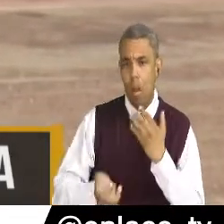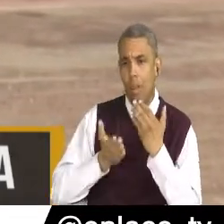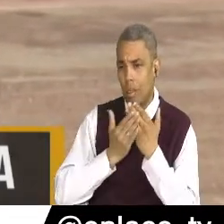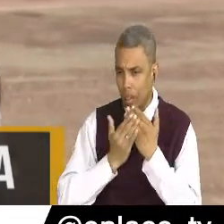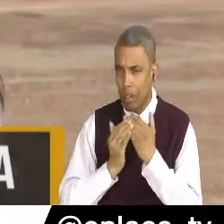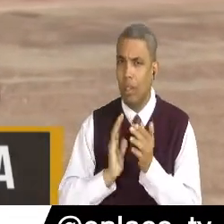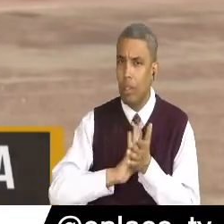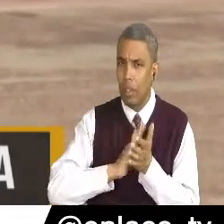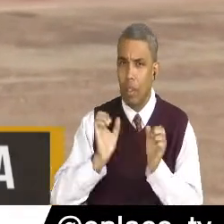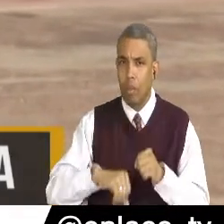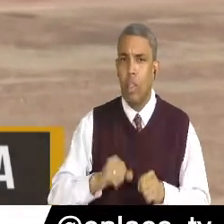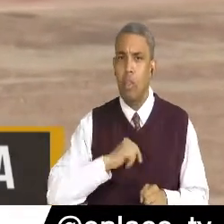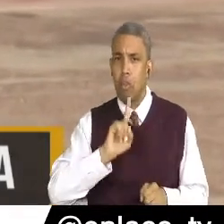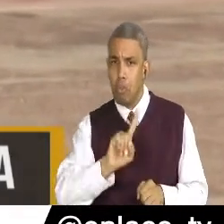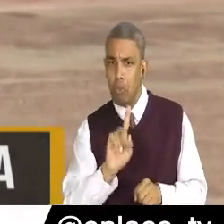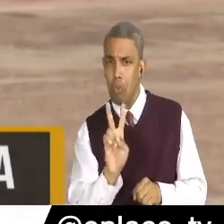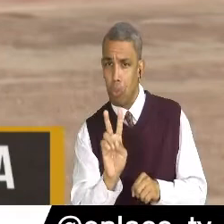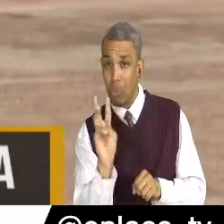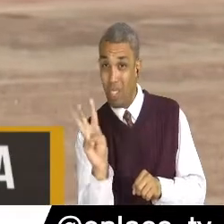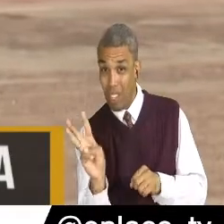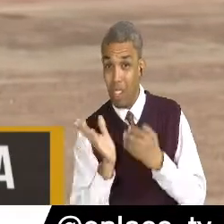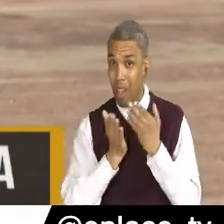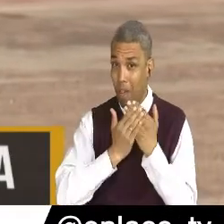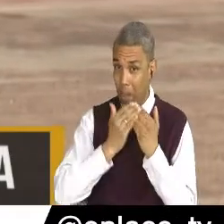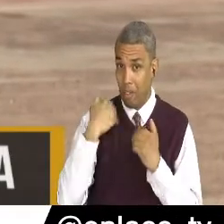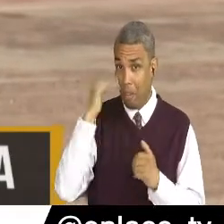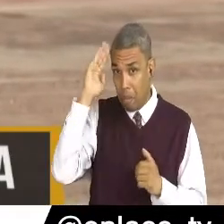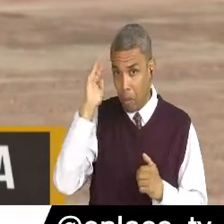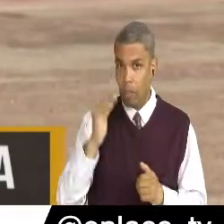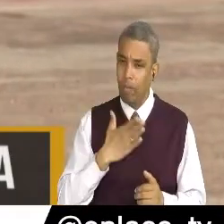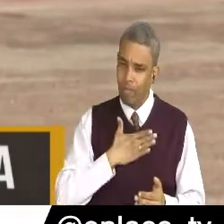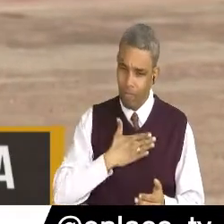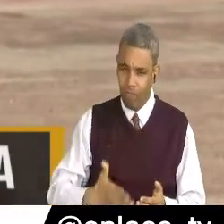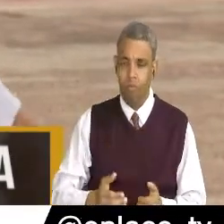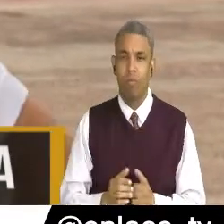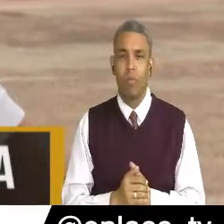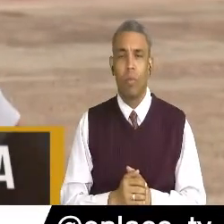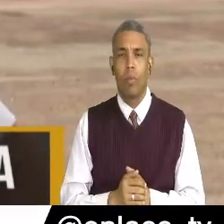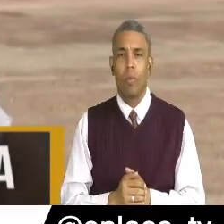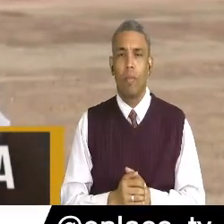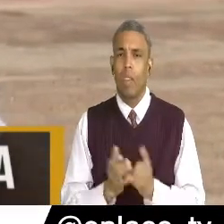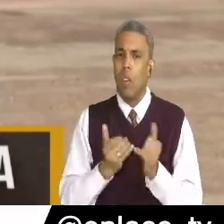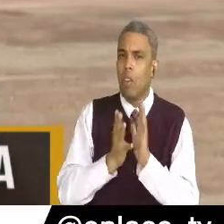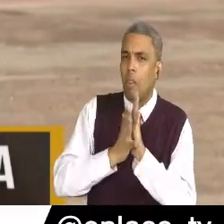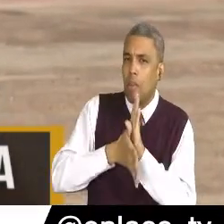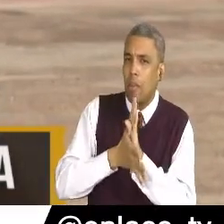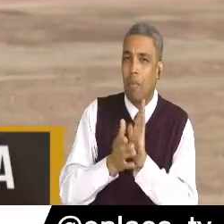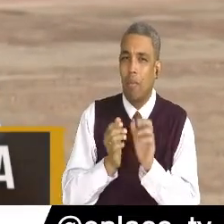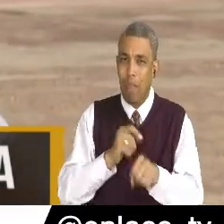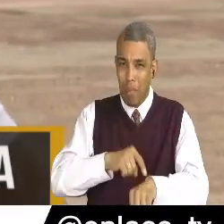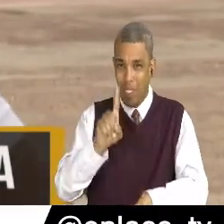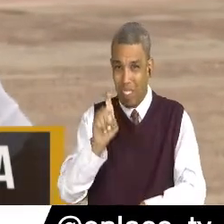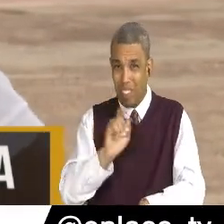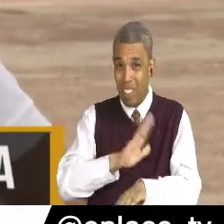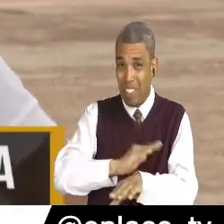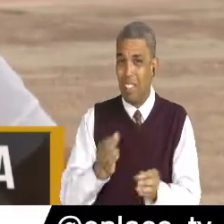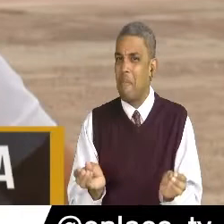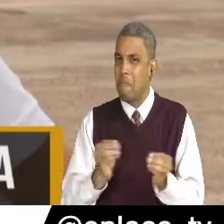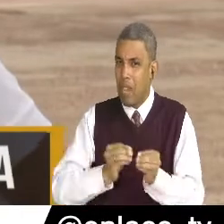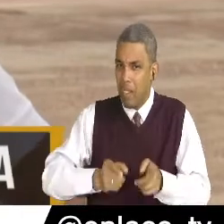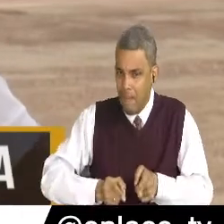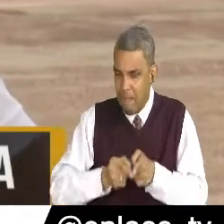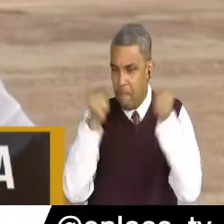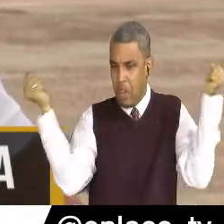llamen a la línea 123. Nosotros estaremos ampliando toda esta información en nuestra emisión de las 6:00 de la tarde aquí en